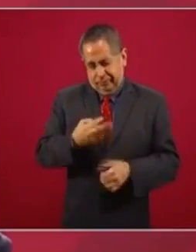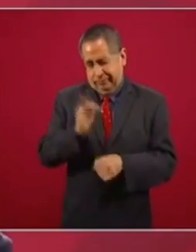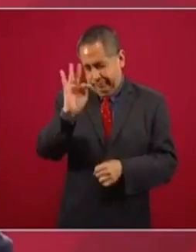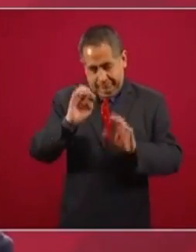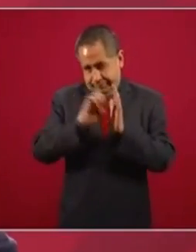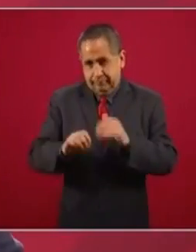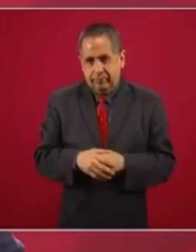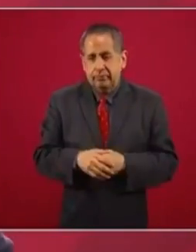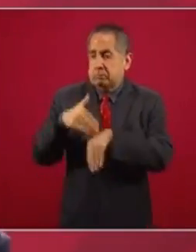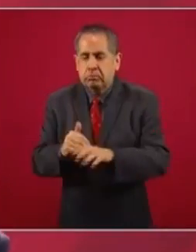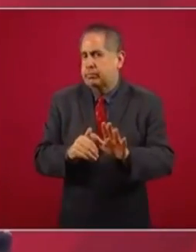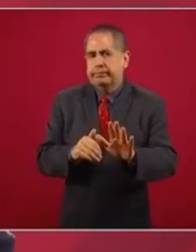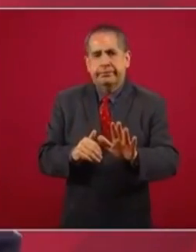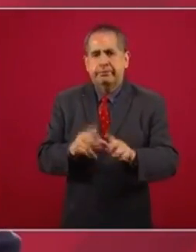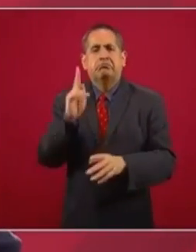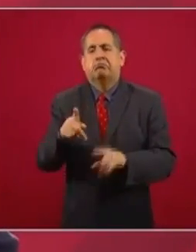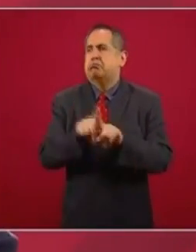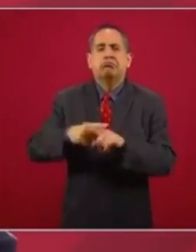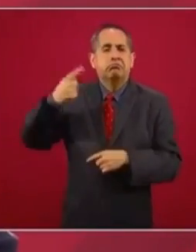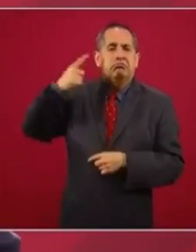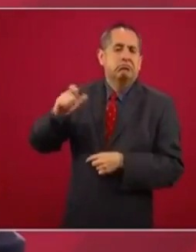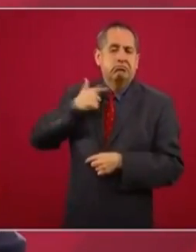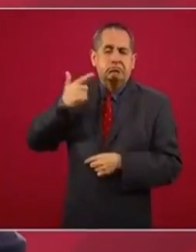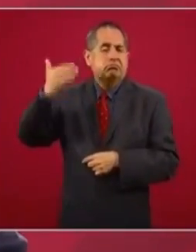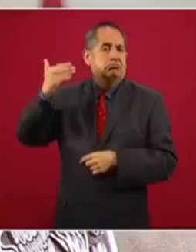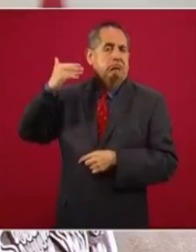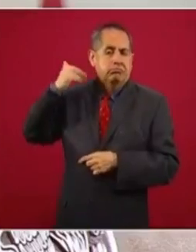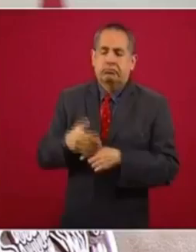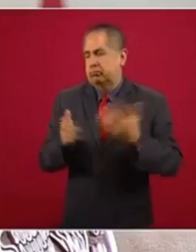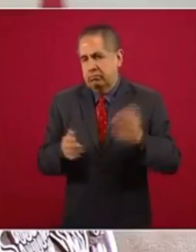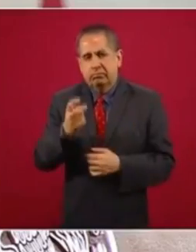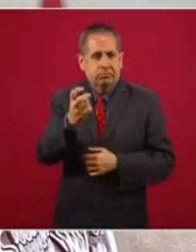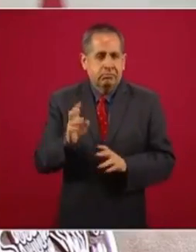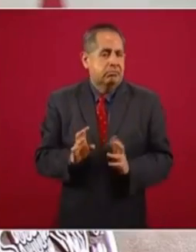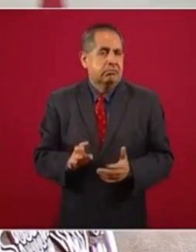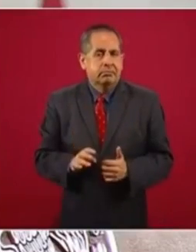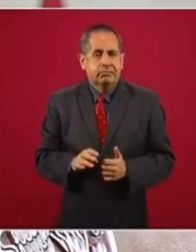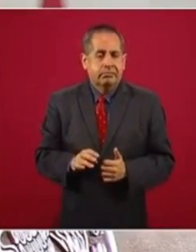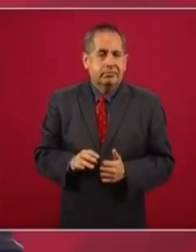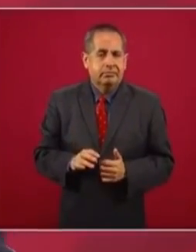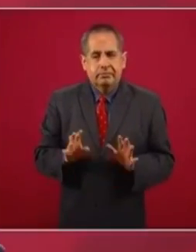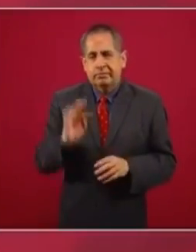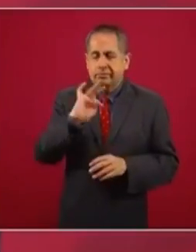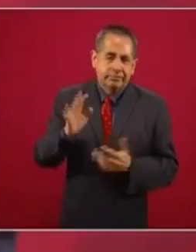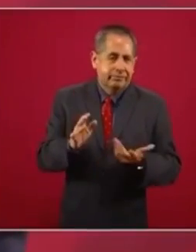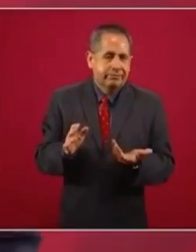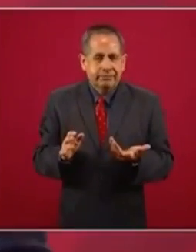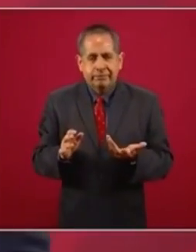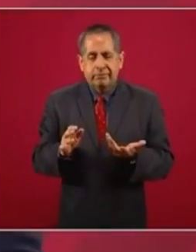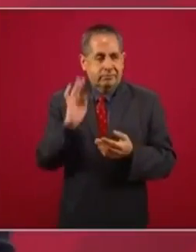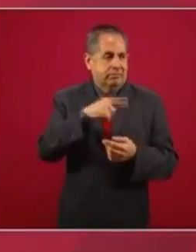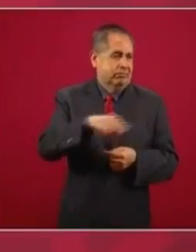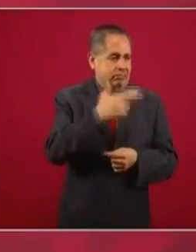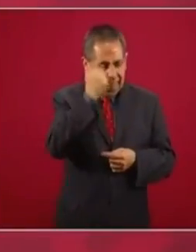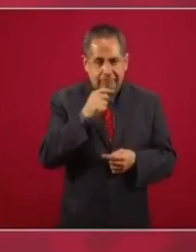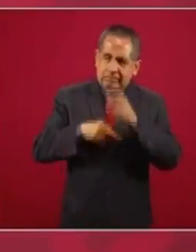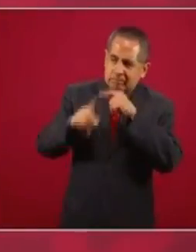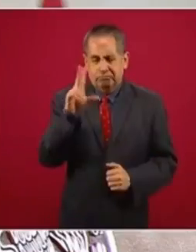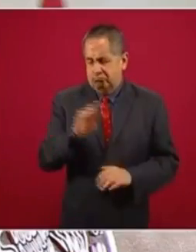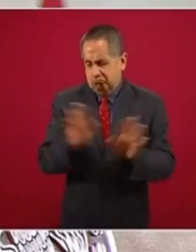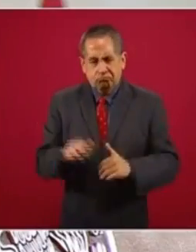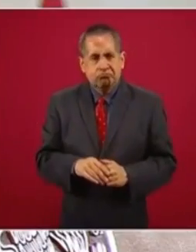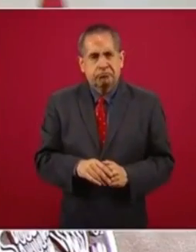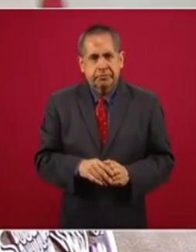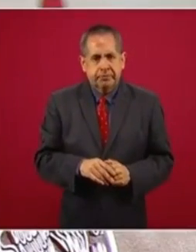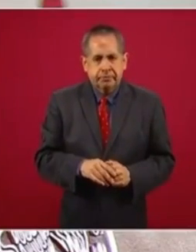actual entreguista, como los que ha habido, pues entonces sí, habría motivo de preocupación.